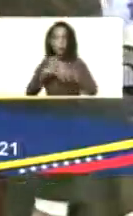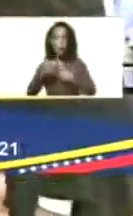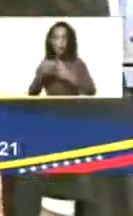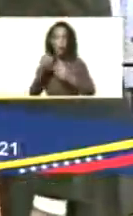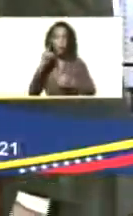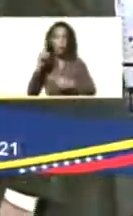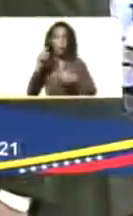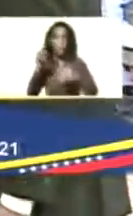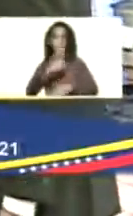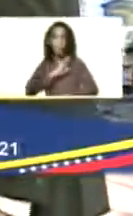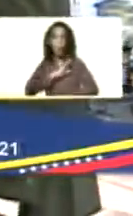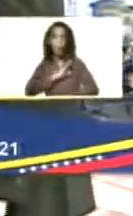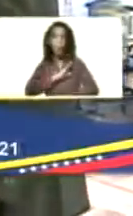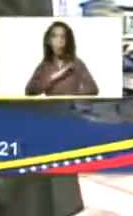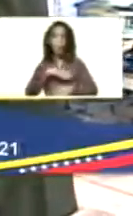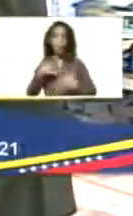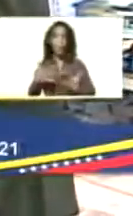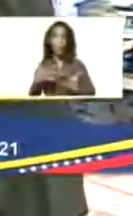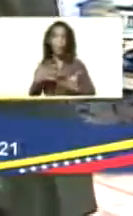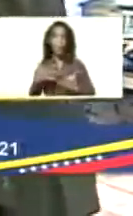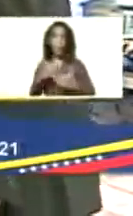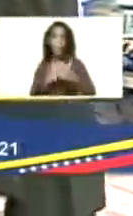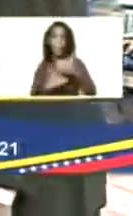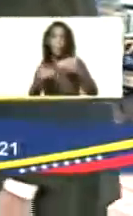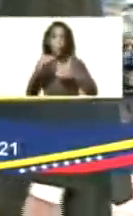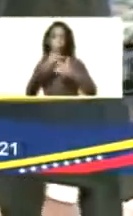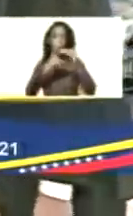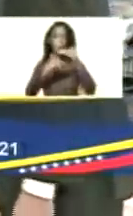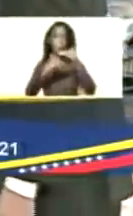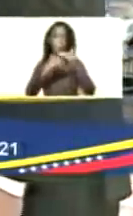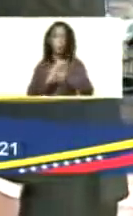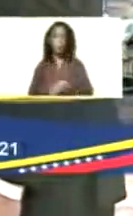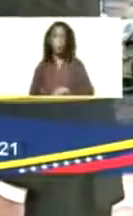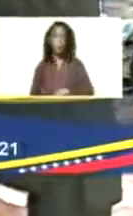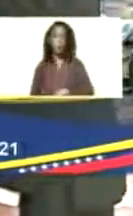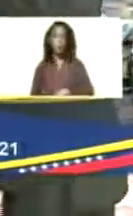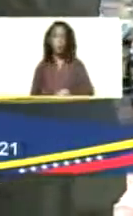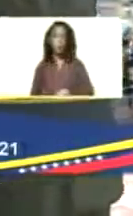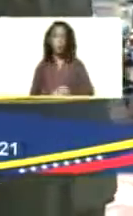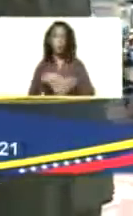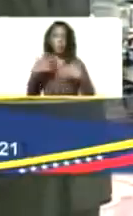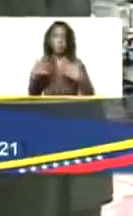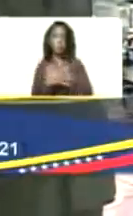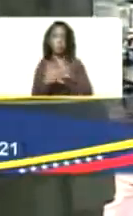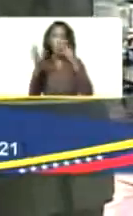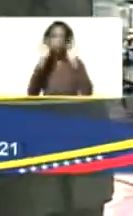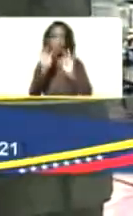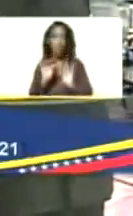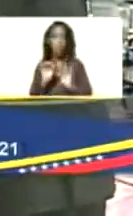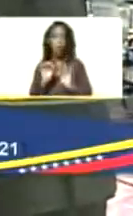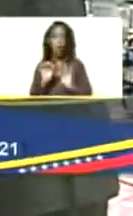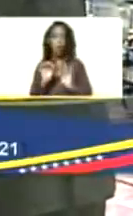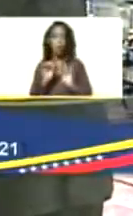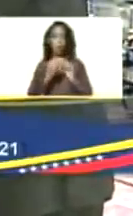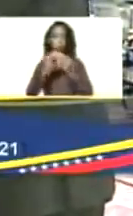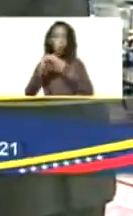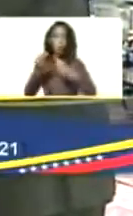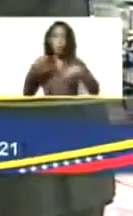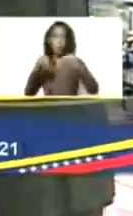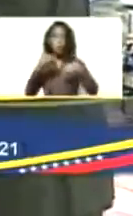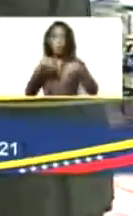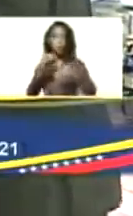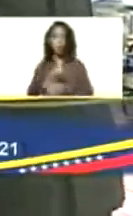las propiedades de las bicapas lipídicas oxidadas mediante dinámica molecular.